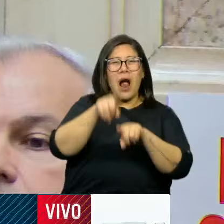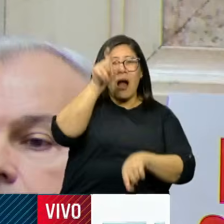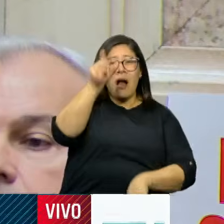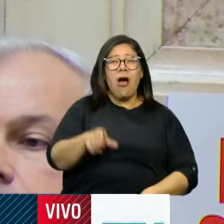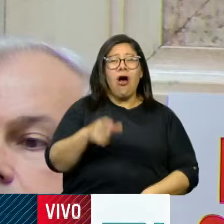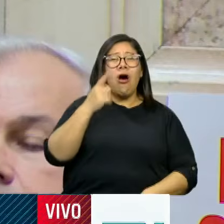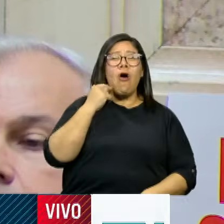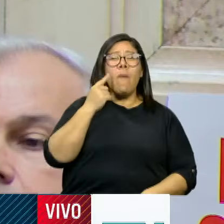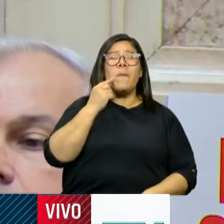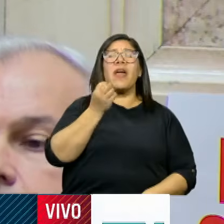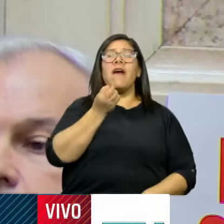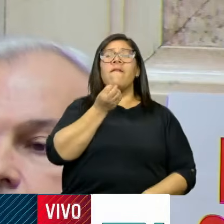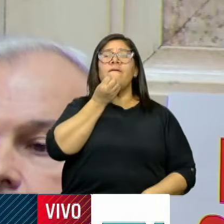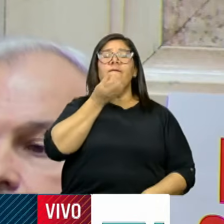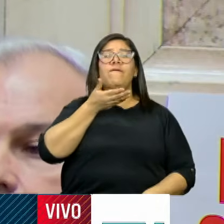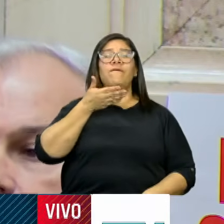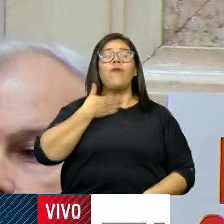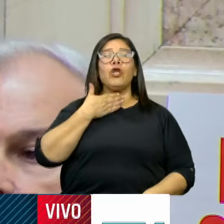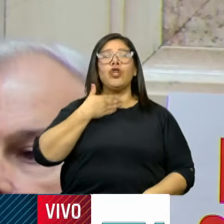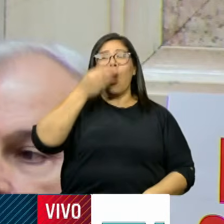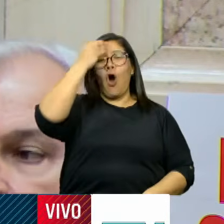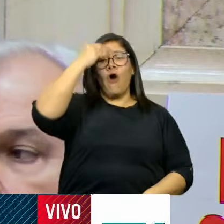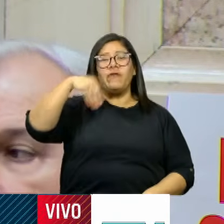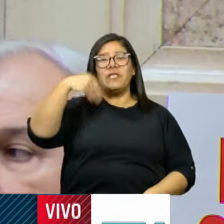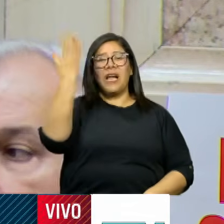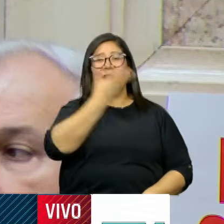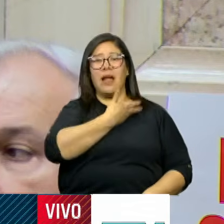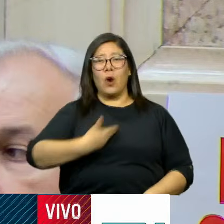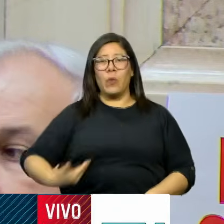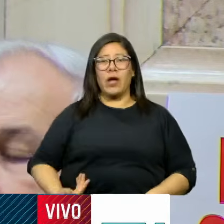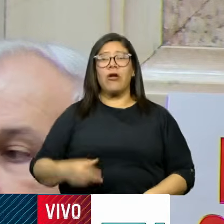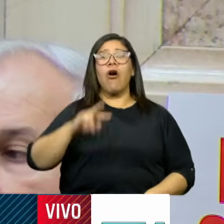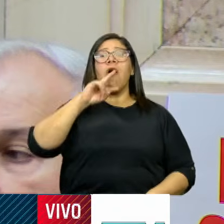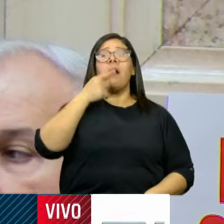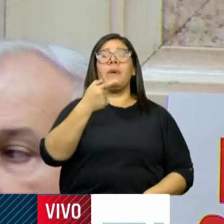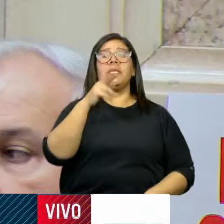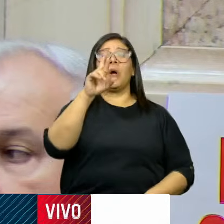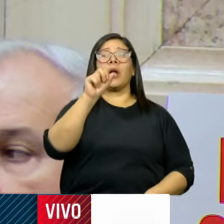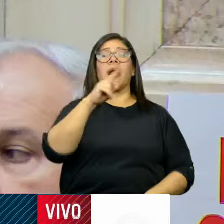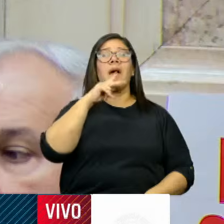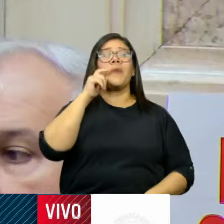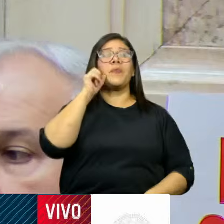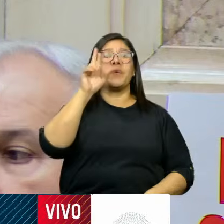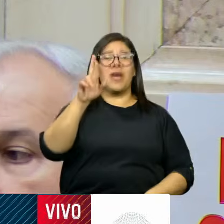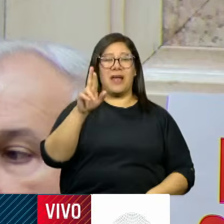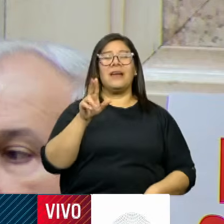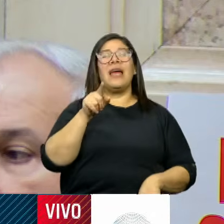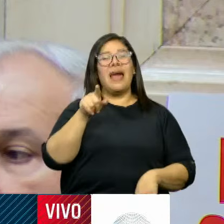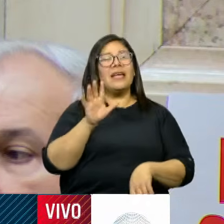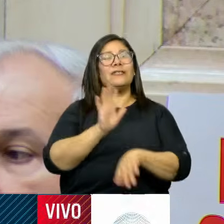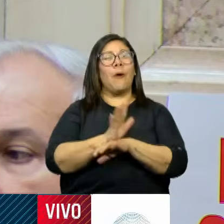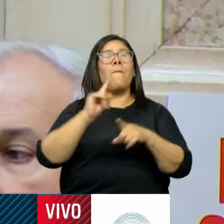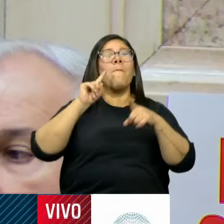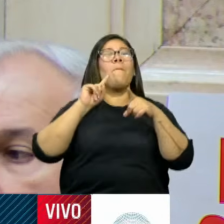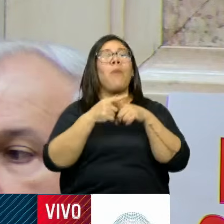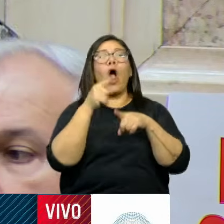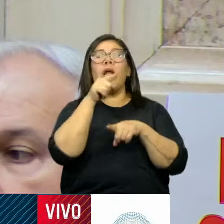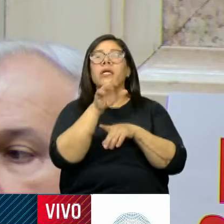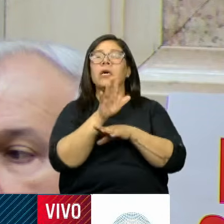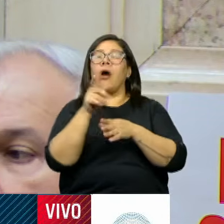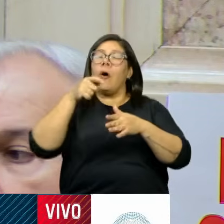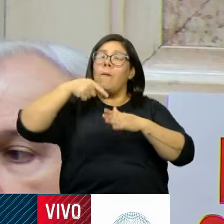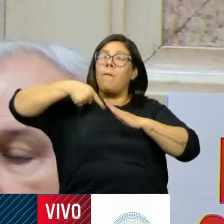Ravier. Entonces, ustedes se ven que acá hay una trama política muy profunda que es una